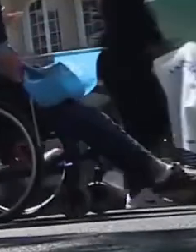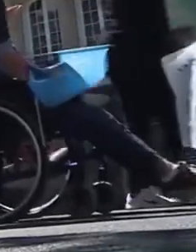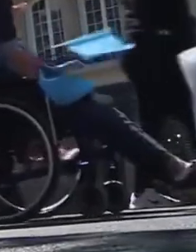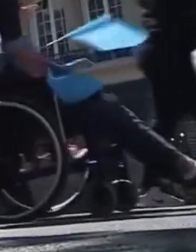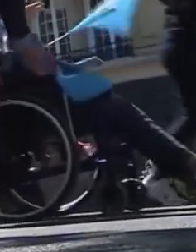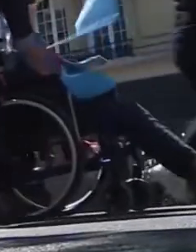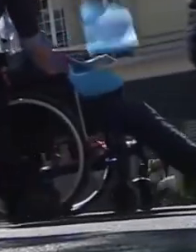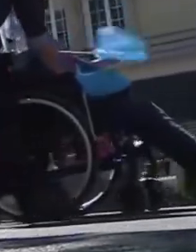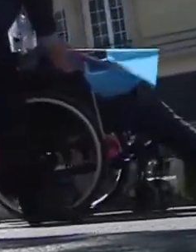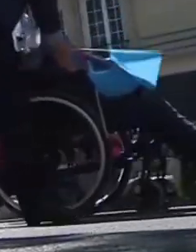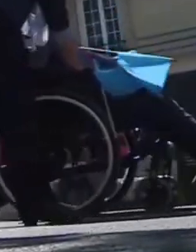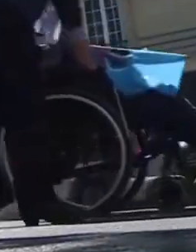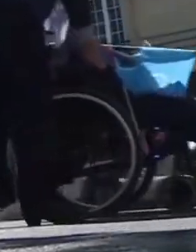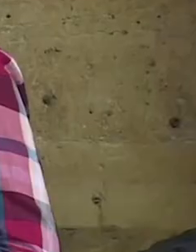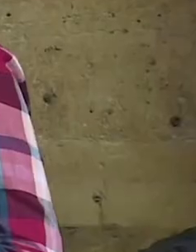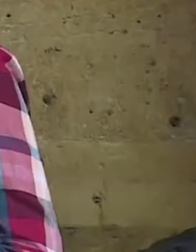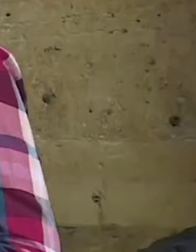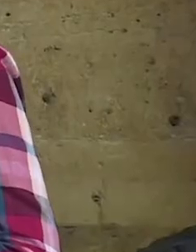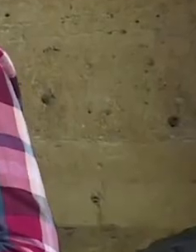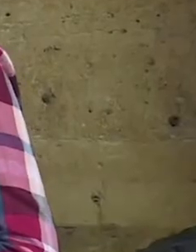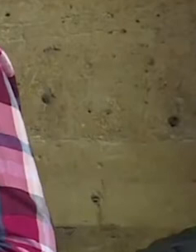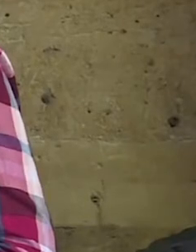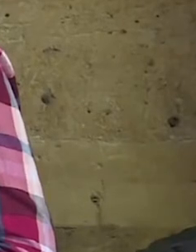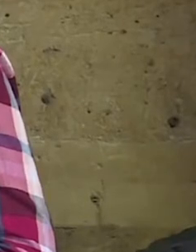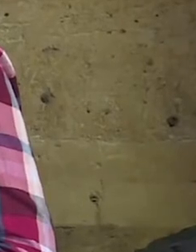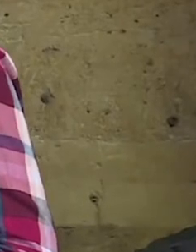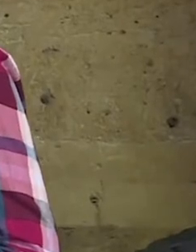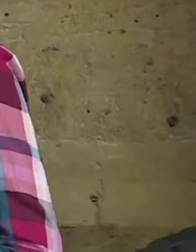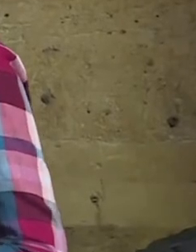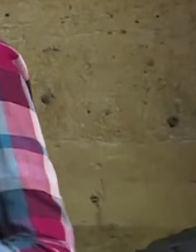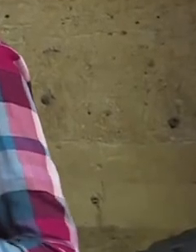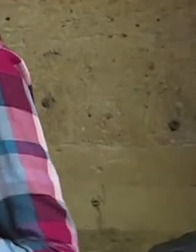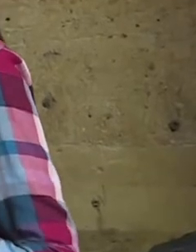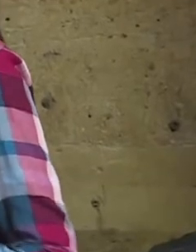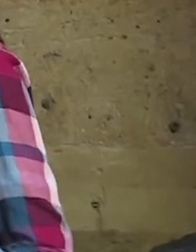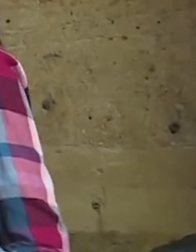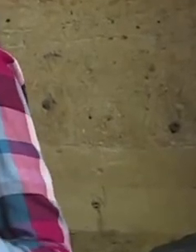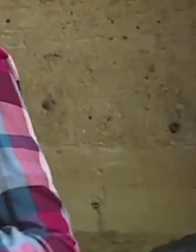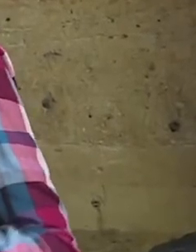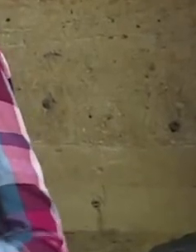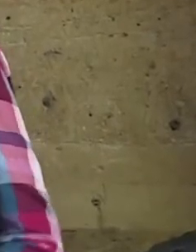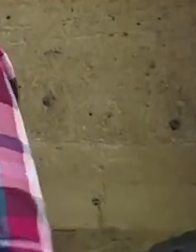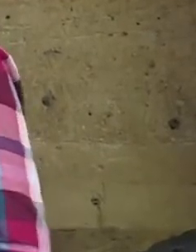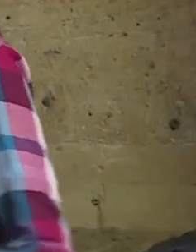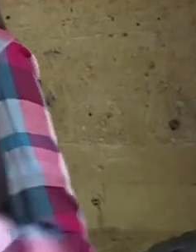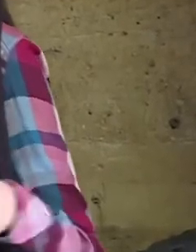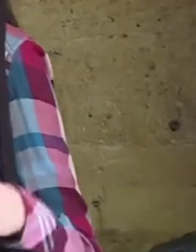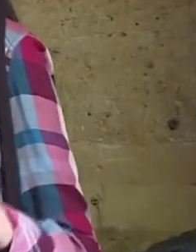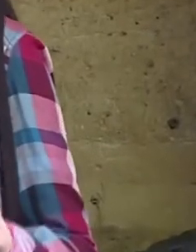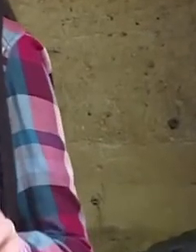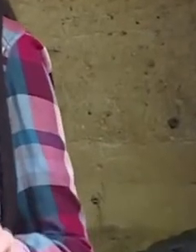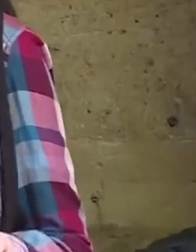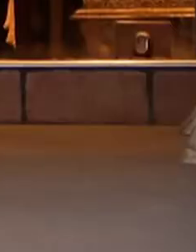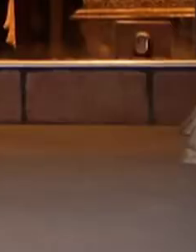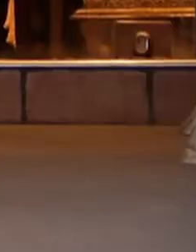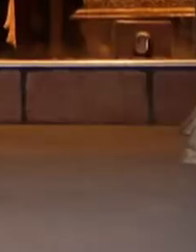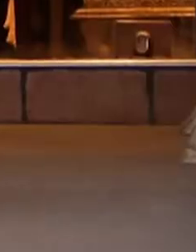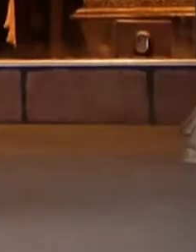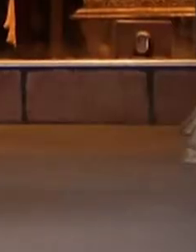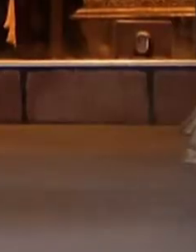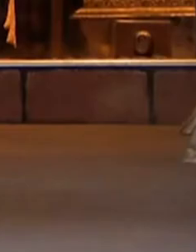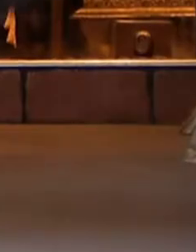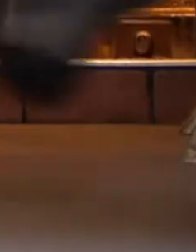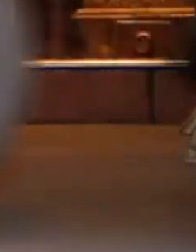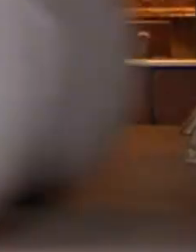discapacidad en el país europeo el mandatario encabezó un acto por los 15 años de vigencia de la ley de discapacidad que pretende defender